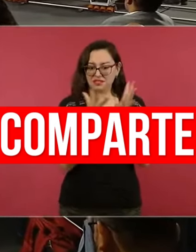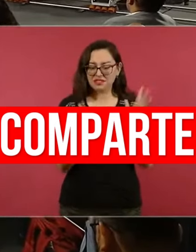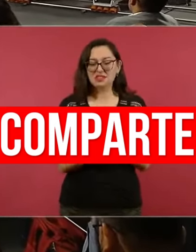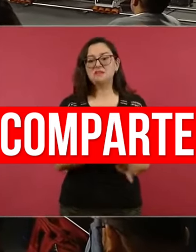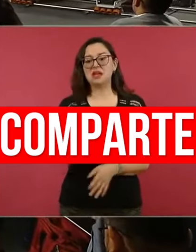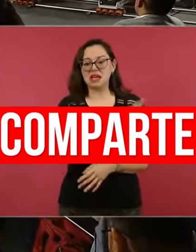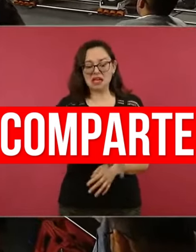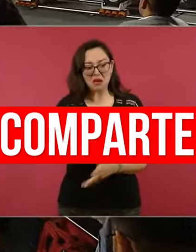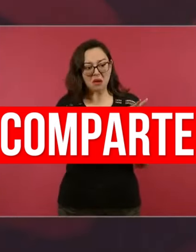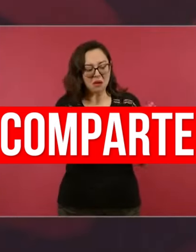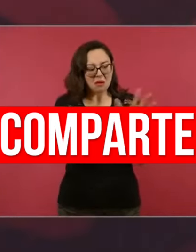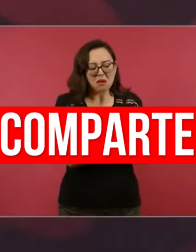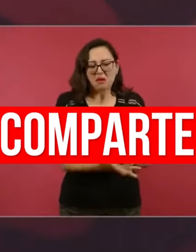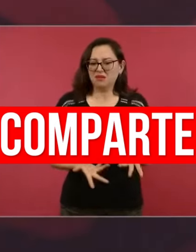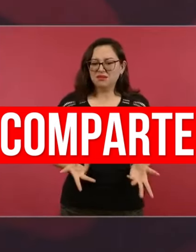me hinco